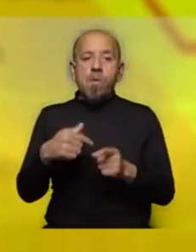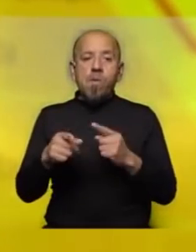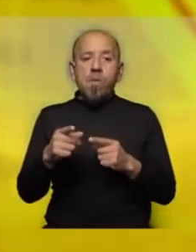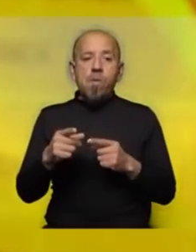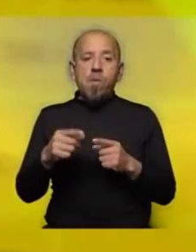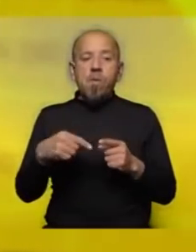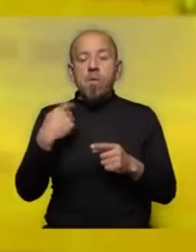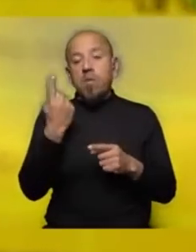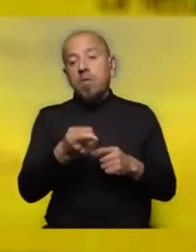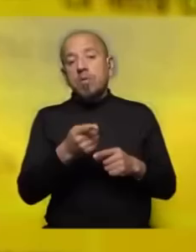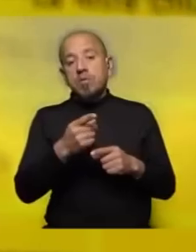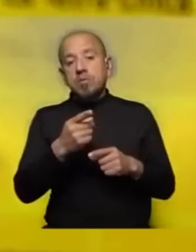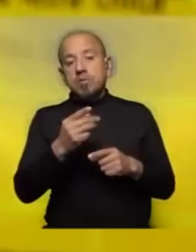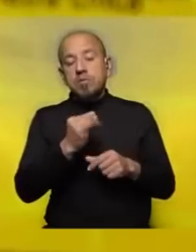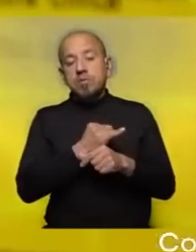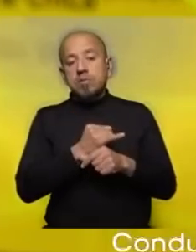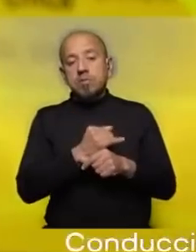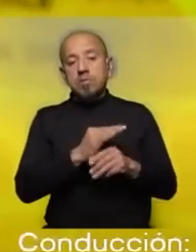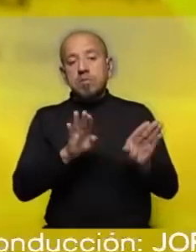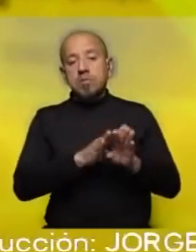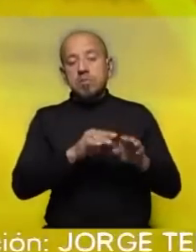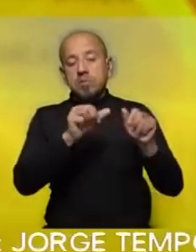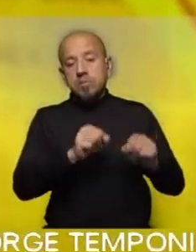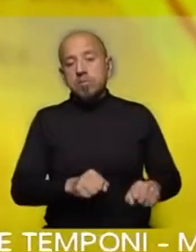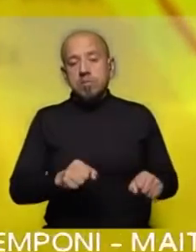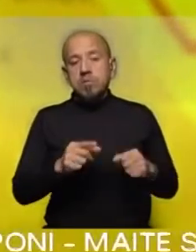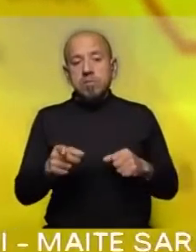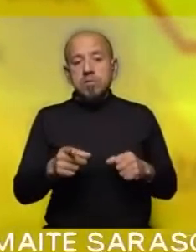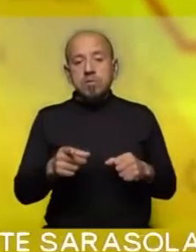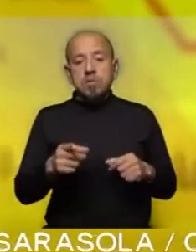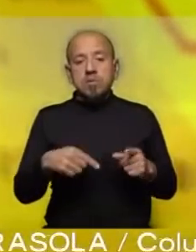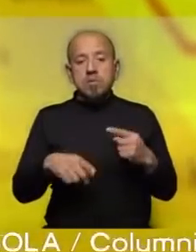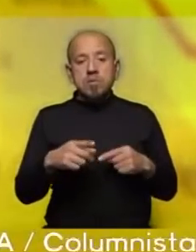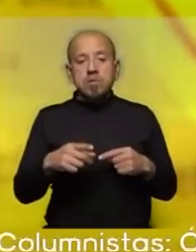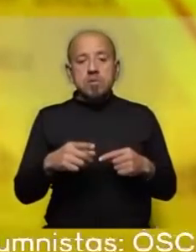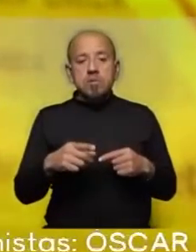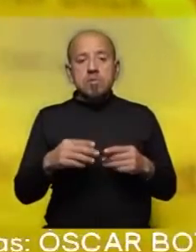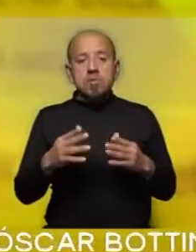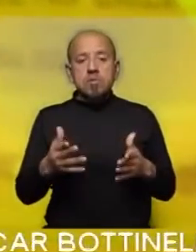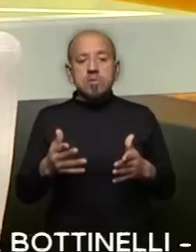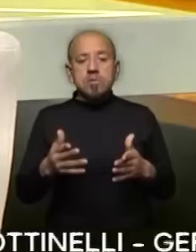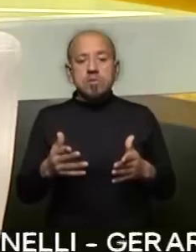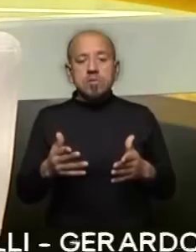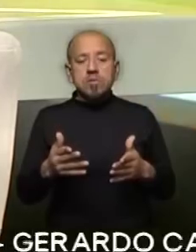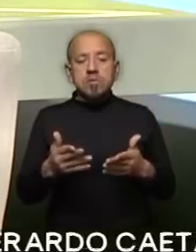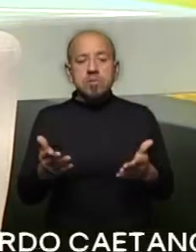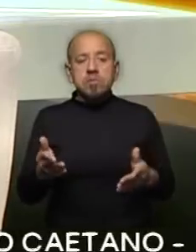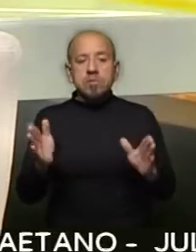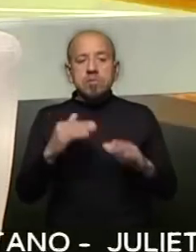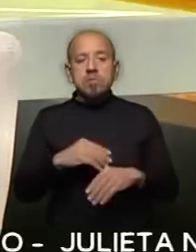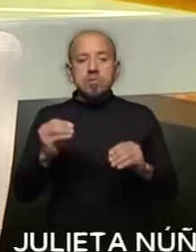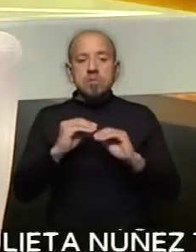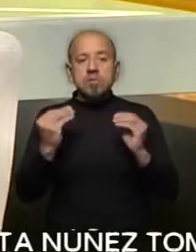cierre de otra institución porque el dinero que se destinó para pagar salarios este no fue cubierto en su